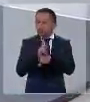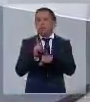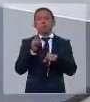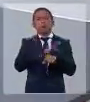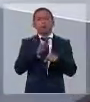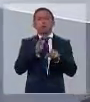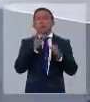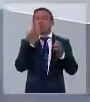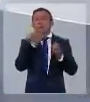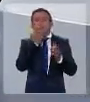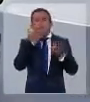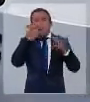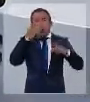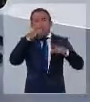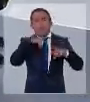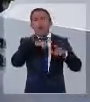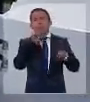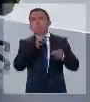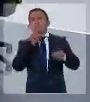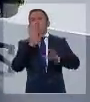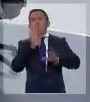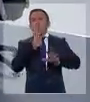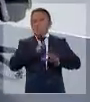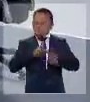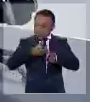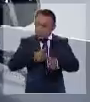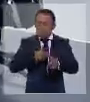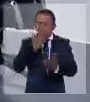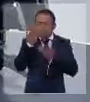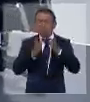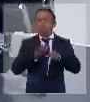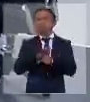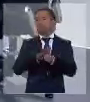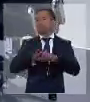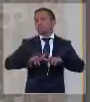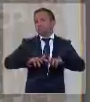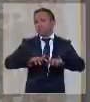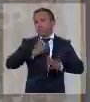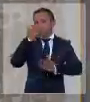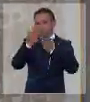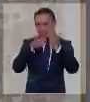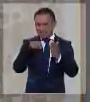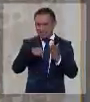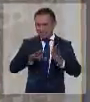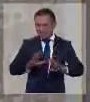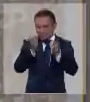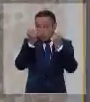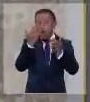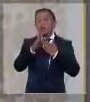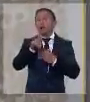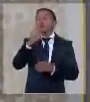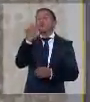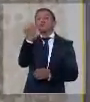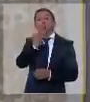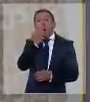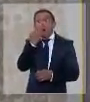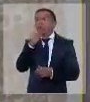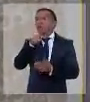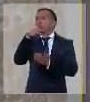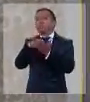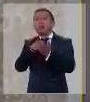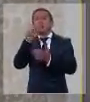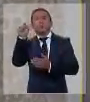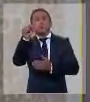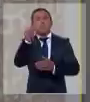enormemente. Podremos hablar con las universidades privadas y las escuelas privadas que tienen espacios. En lugar de construir más, podremos a partir